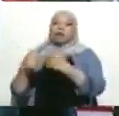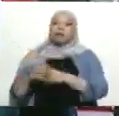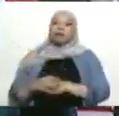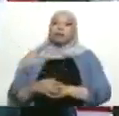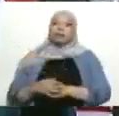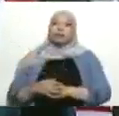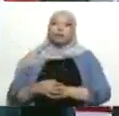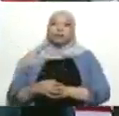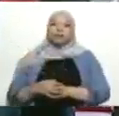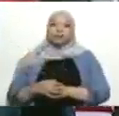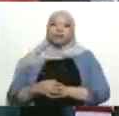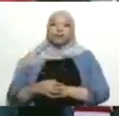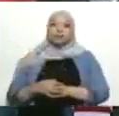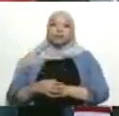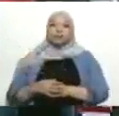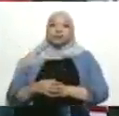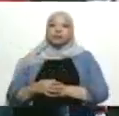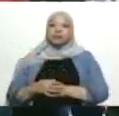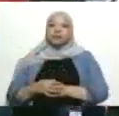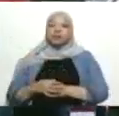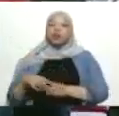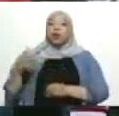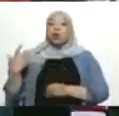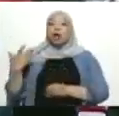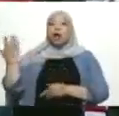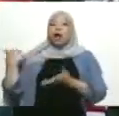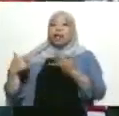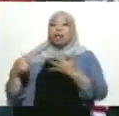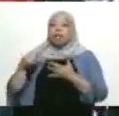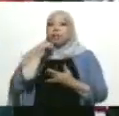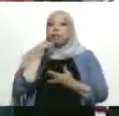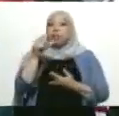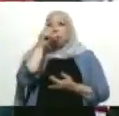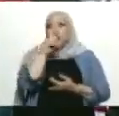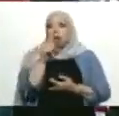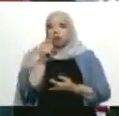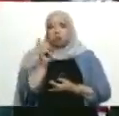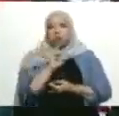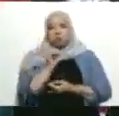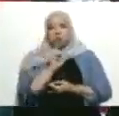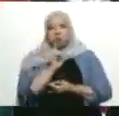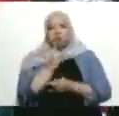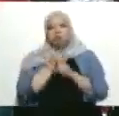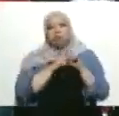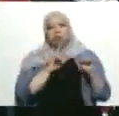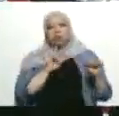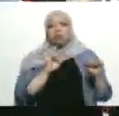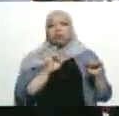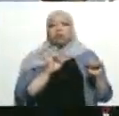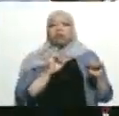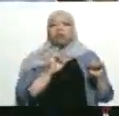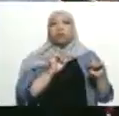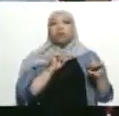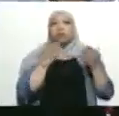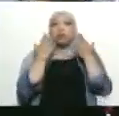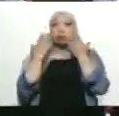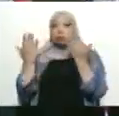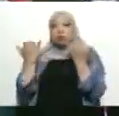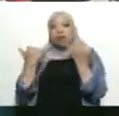había ni agua para tomar, mucho menos baterías de baño. Y sin embargo, miles de los que están